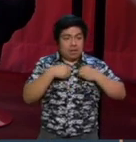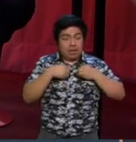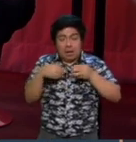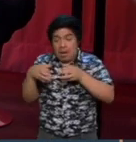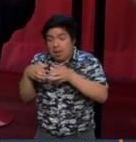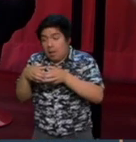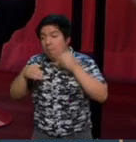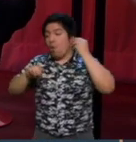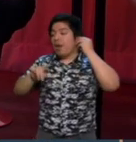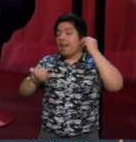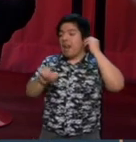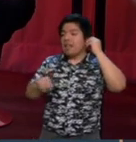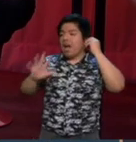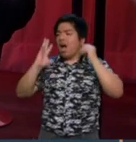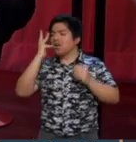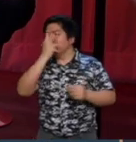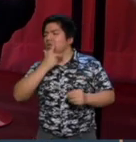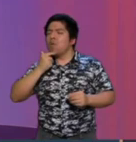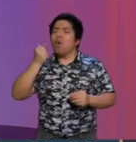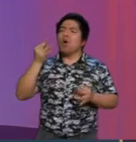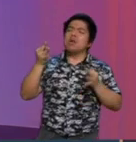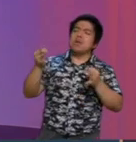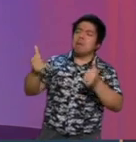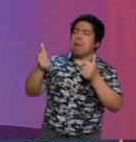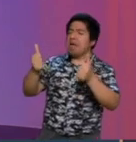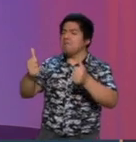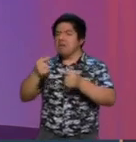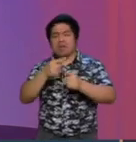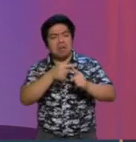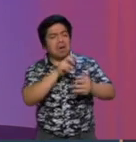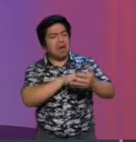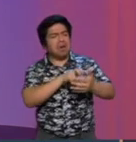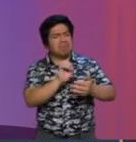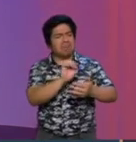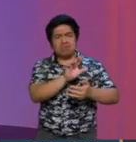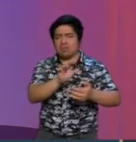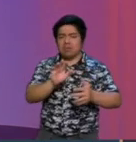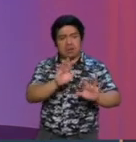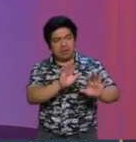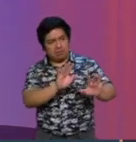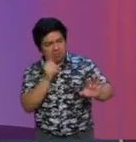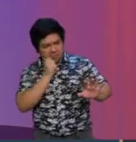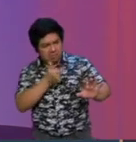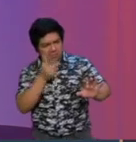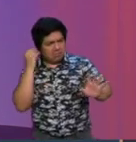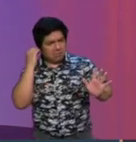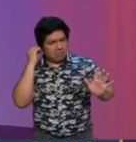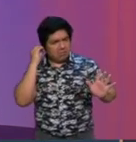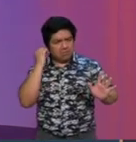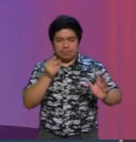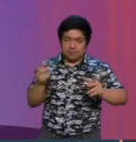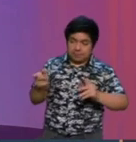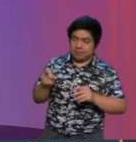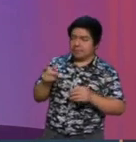y todo estuviera perfecto, como si no hubiera nada que corregir. Y más allá de lo que podamos decir dirigentes mejorar. partidistas, lo importante,